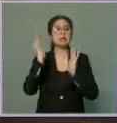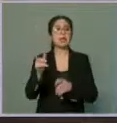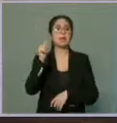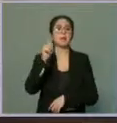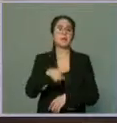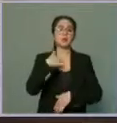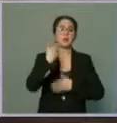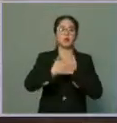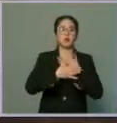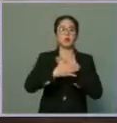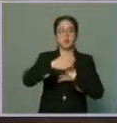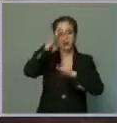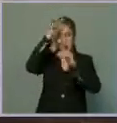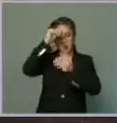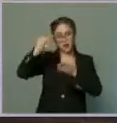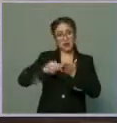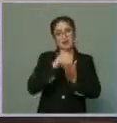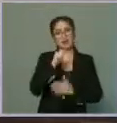que viene